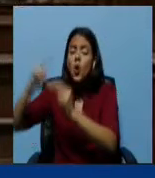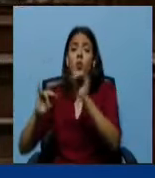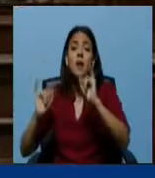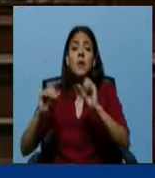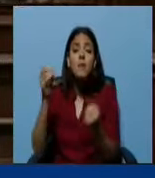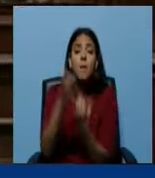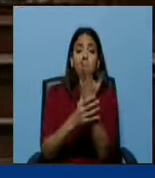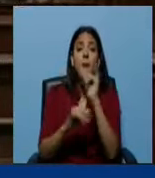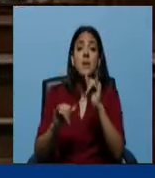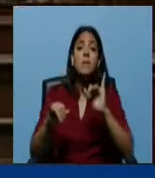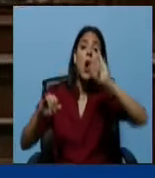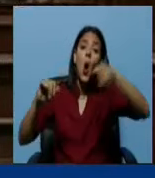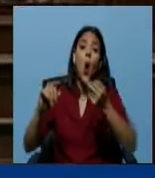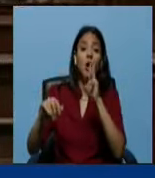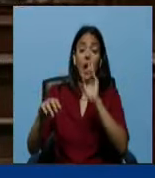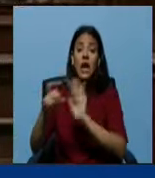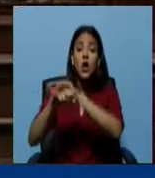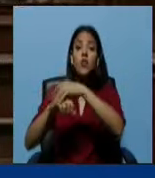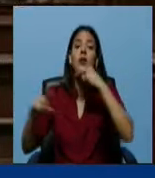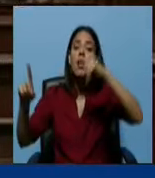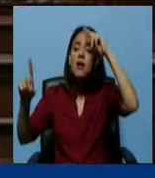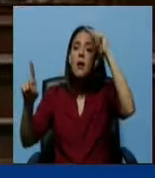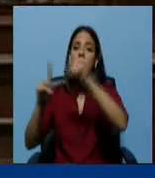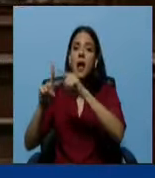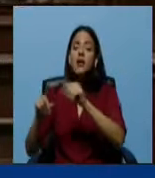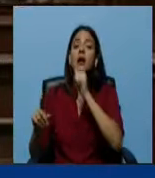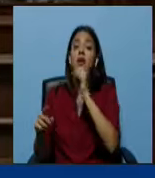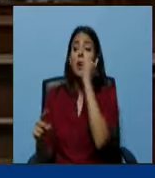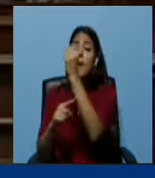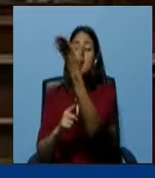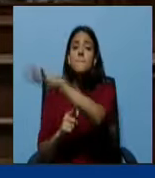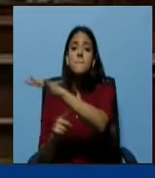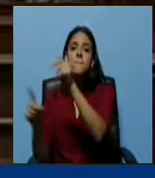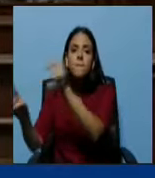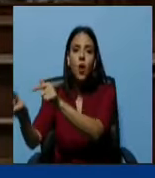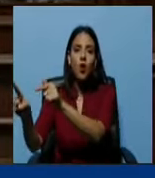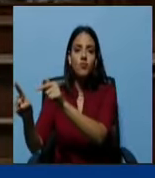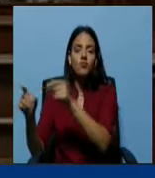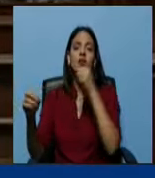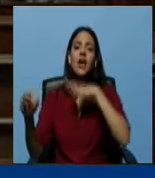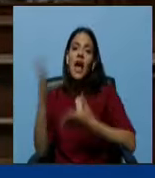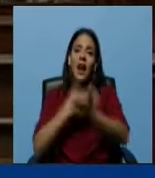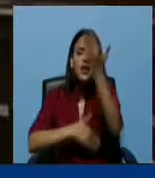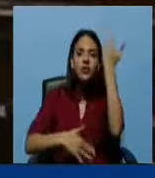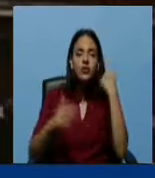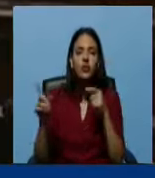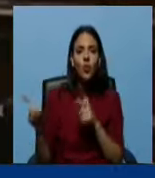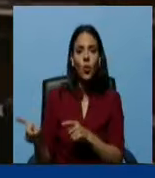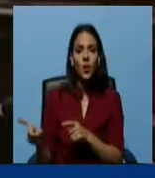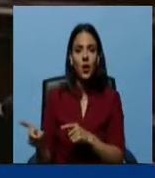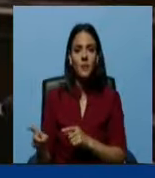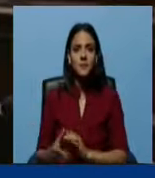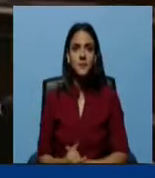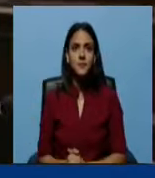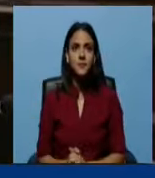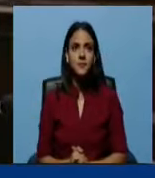lo asesinan en el gobierno de Carlos Andrés Pérez, Octavio Lepage, Henry López Cisco y compañía.